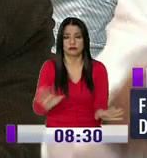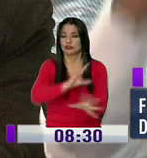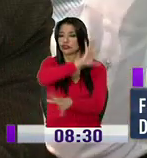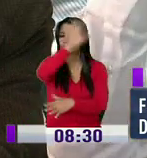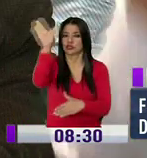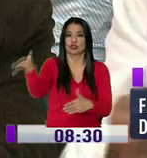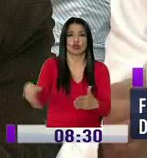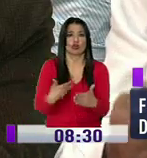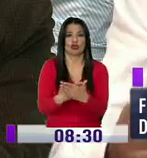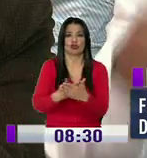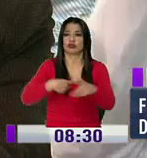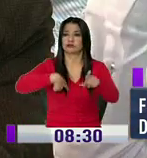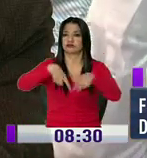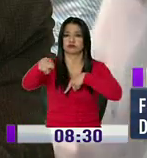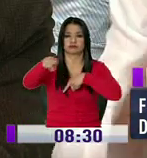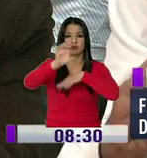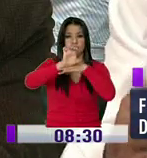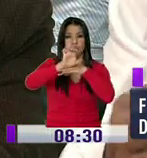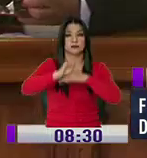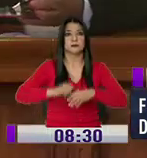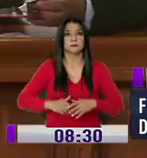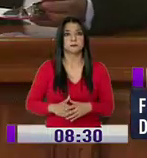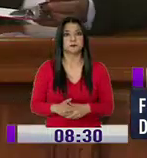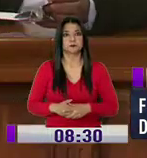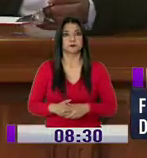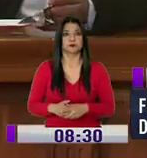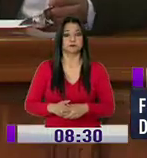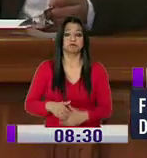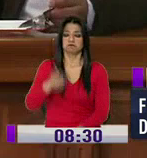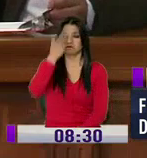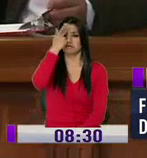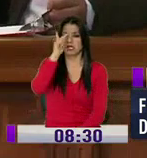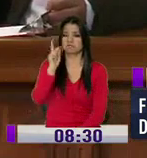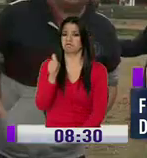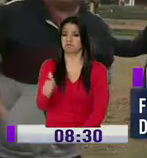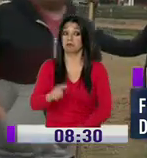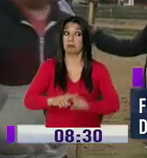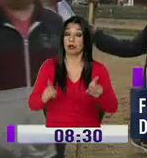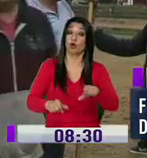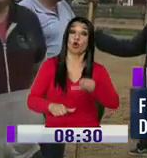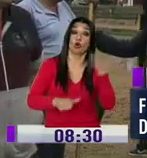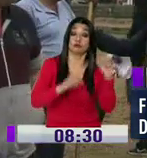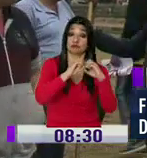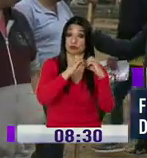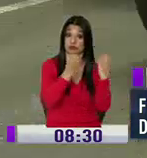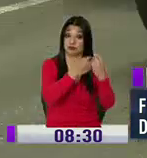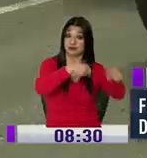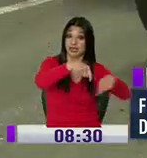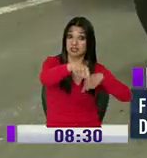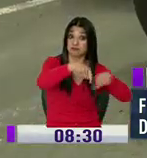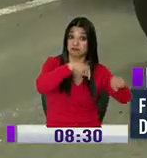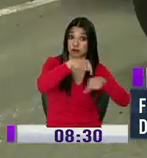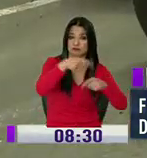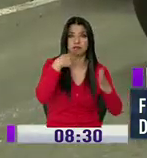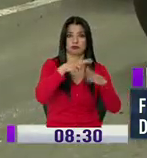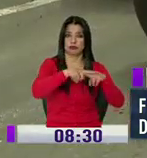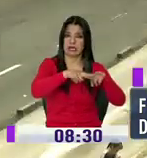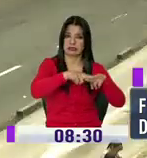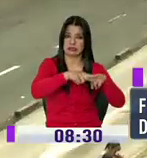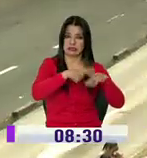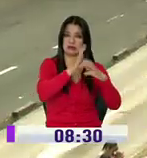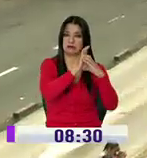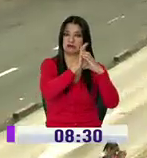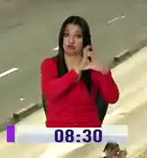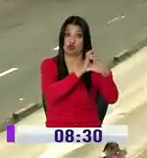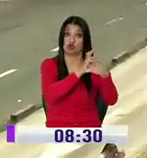todos los fletes del Ecuador. A pesar de esta decisión, existen otras organizaciones de transportistas como el sector del taxismo y los buses